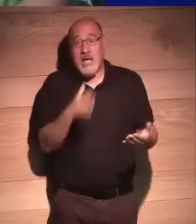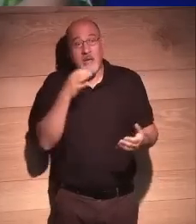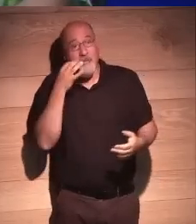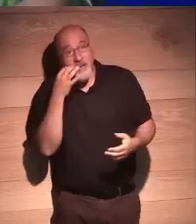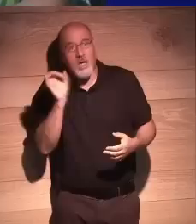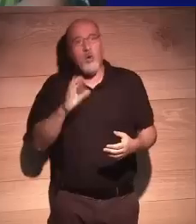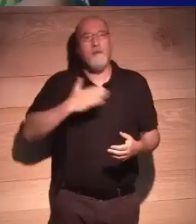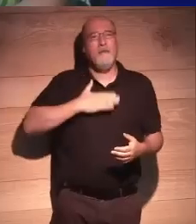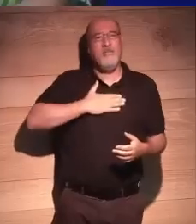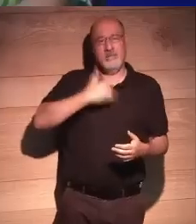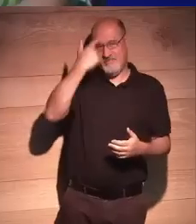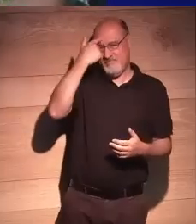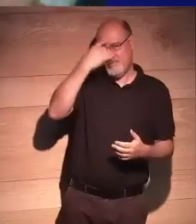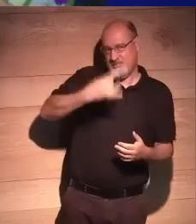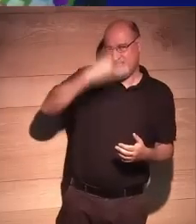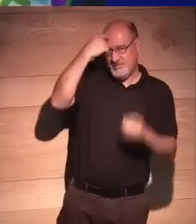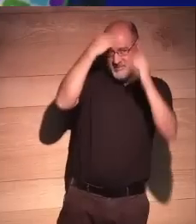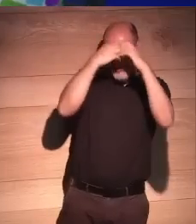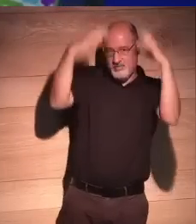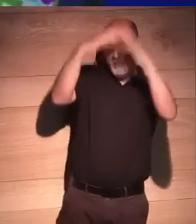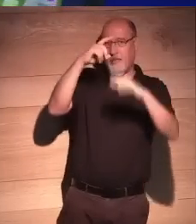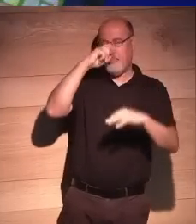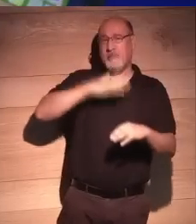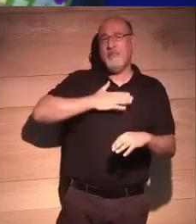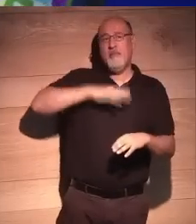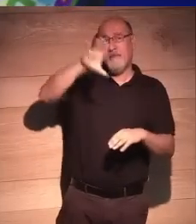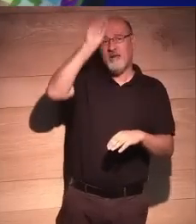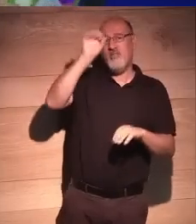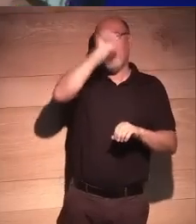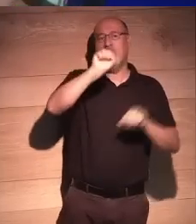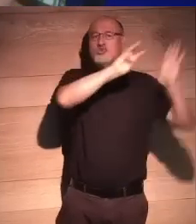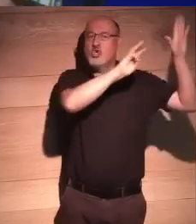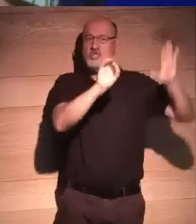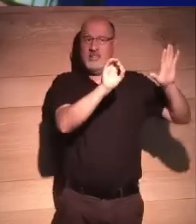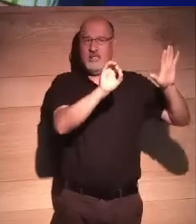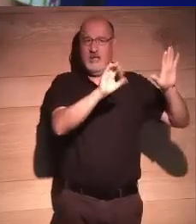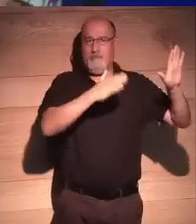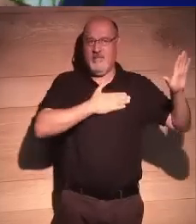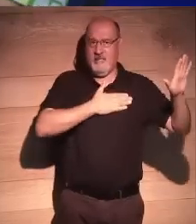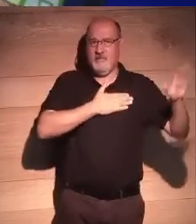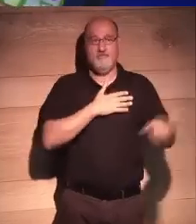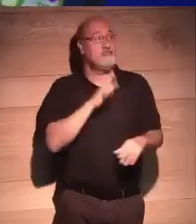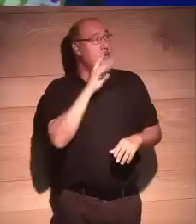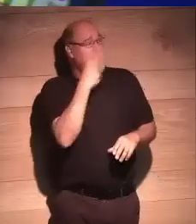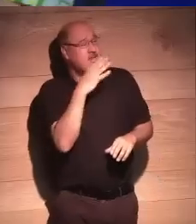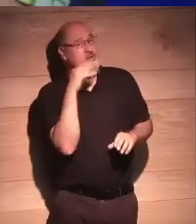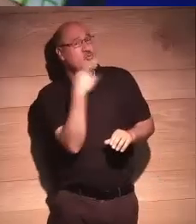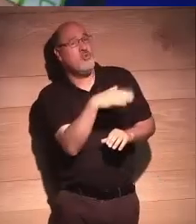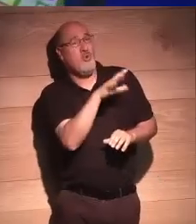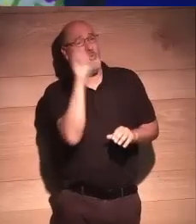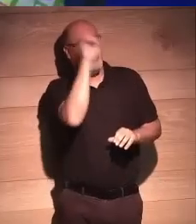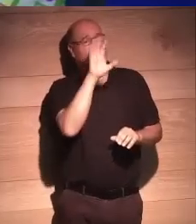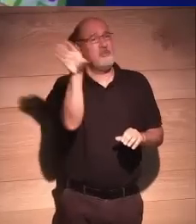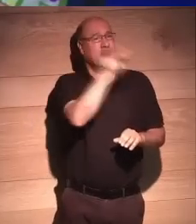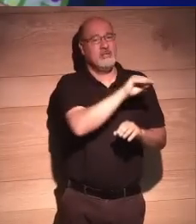o porque es mi época o era mi época. Sí, porque bueno, es tu percepción. A mí me interesa la percepción, más que sea verdad o no. Me interesa. Yo creo que era